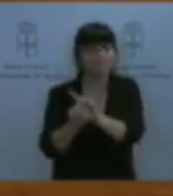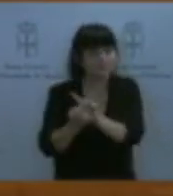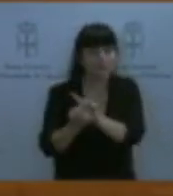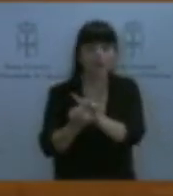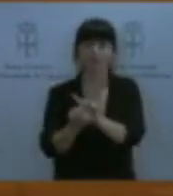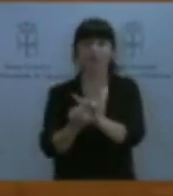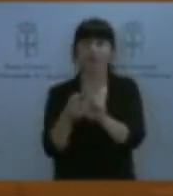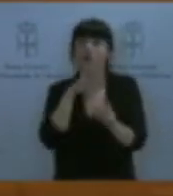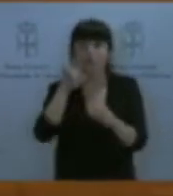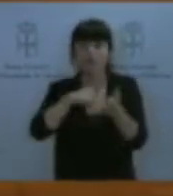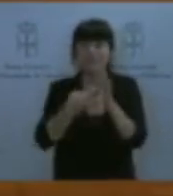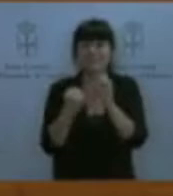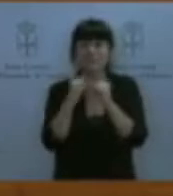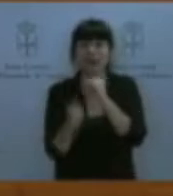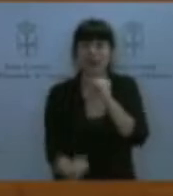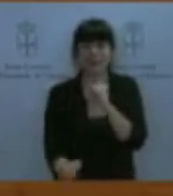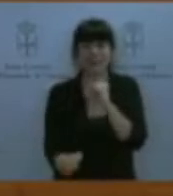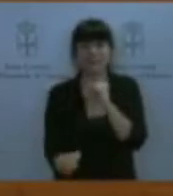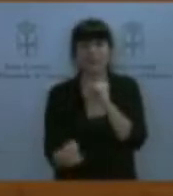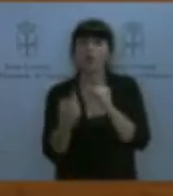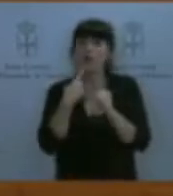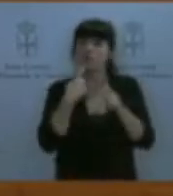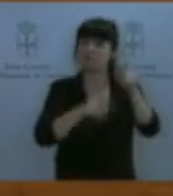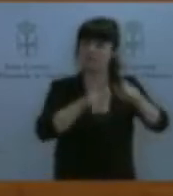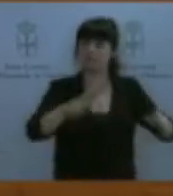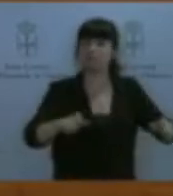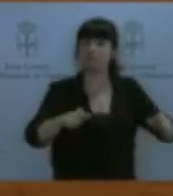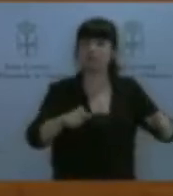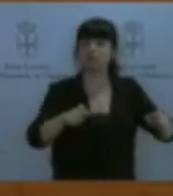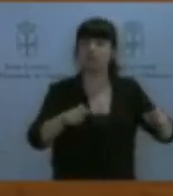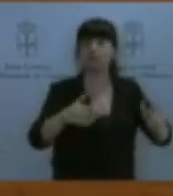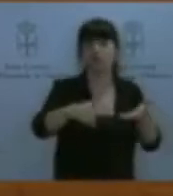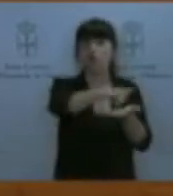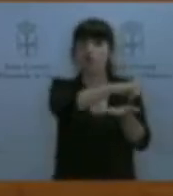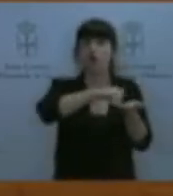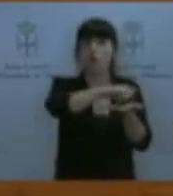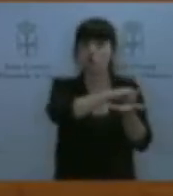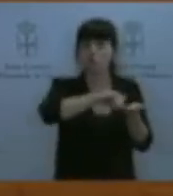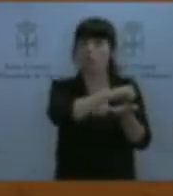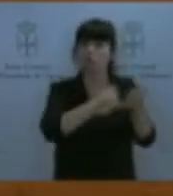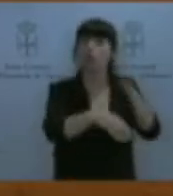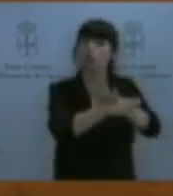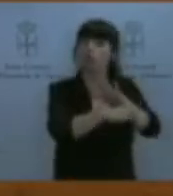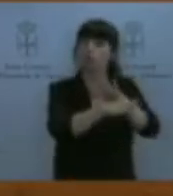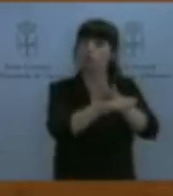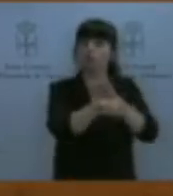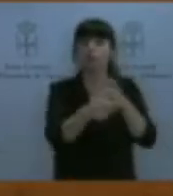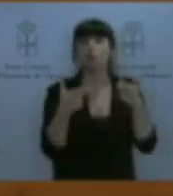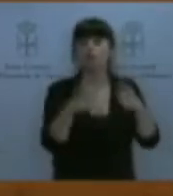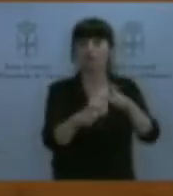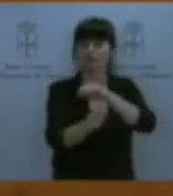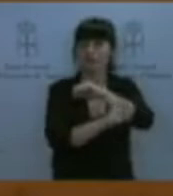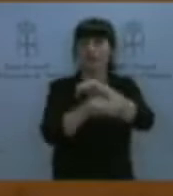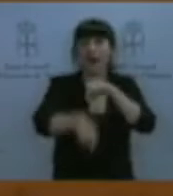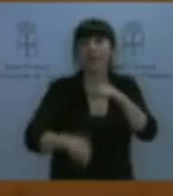mantengan un oligopolio en un sector que resulta estratégico. La electricidad en España es la cuarta más cara de